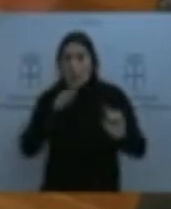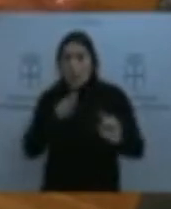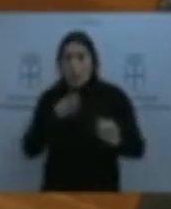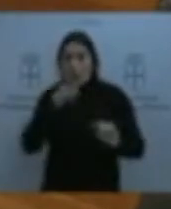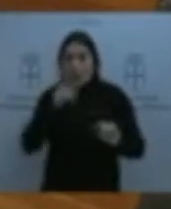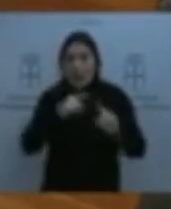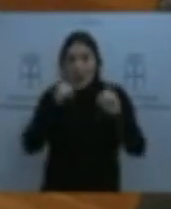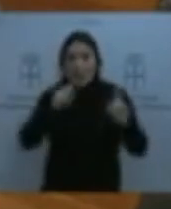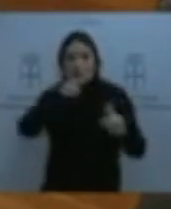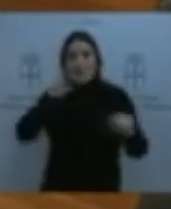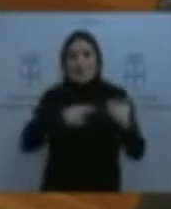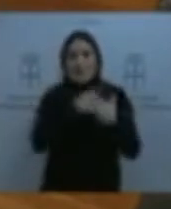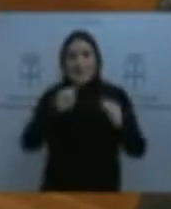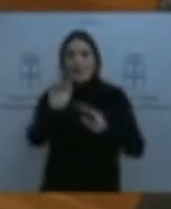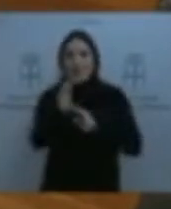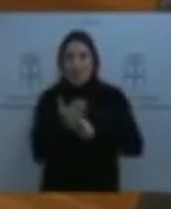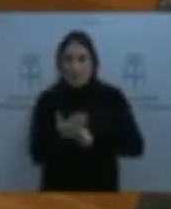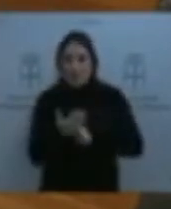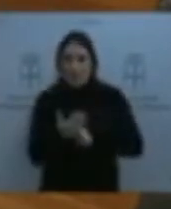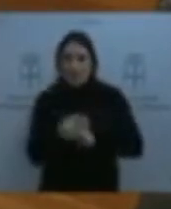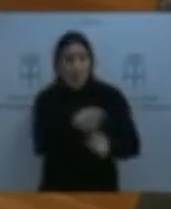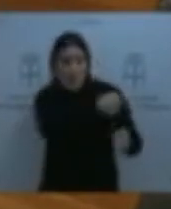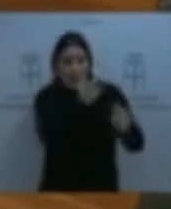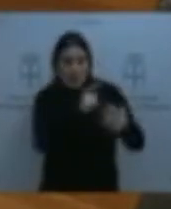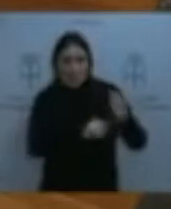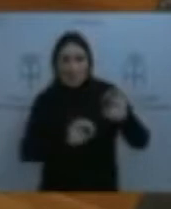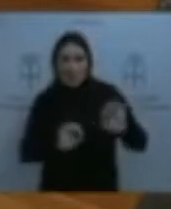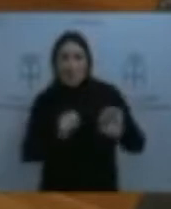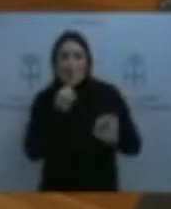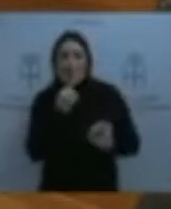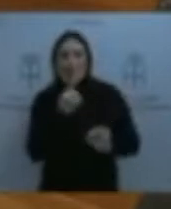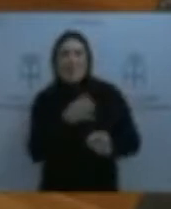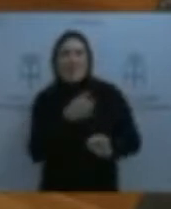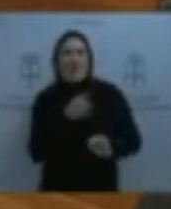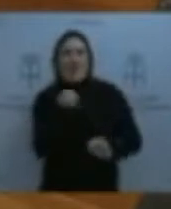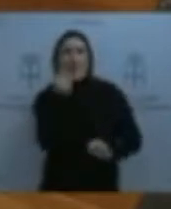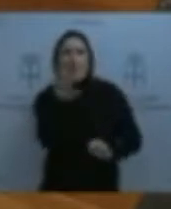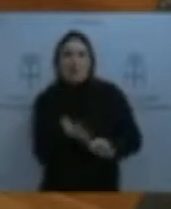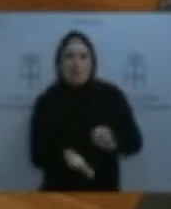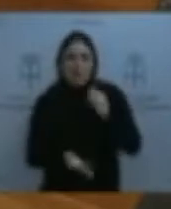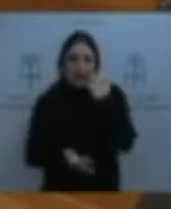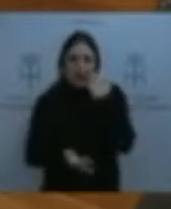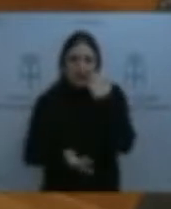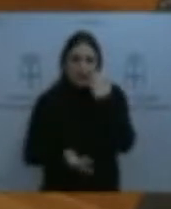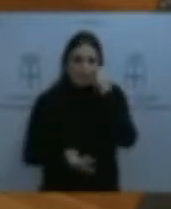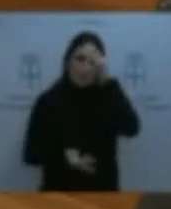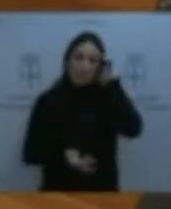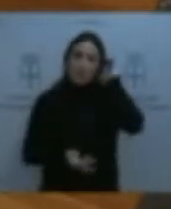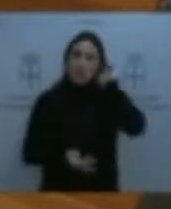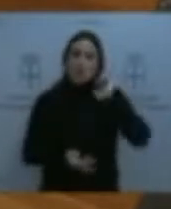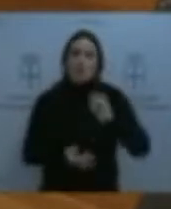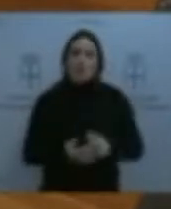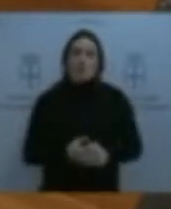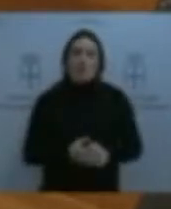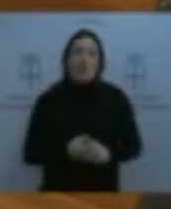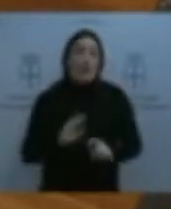de 2016. En cuanto a su pregunta concreta de a cuánto ascienden las deudas, hemos de aclarar en un